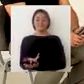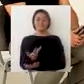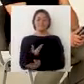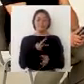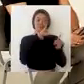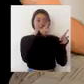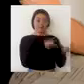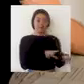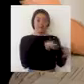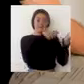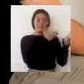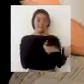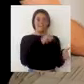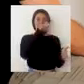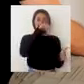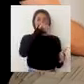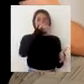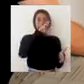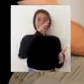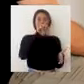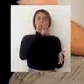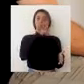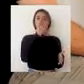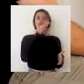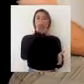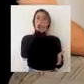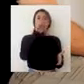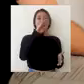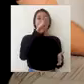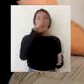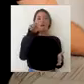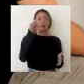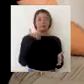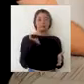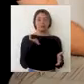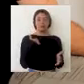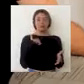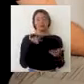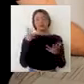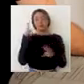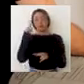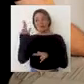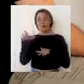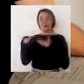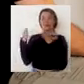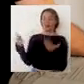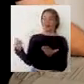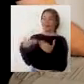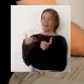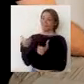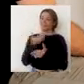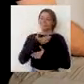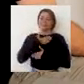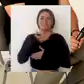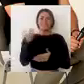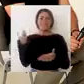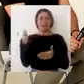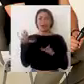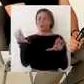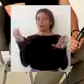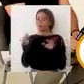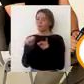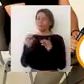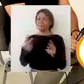déjenme presentarles a Miró Caballero. ¿Quién es Miró? Hola Carlos Vicente, ¿cómo has estado? Un saludo pues para todos